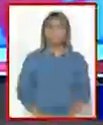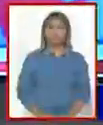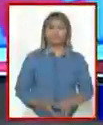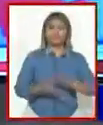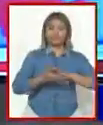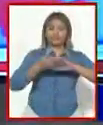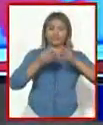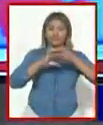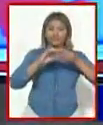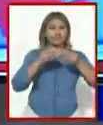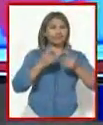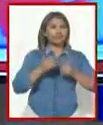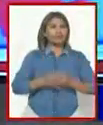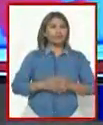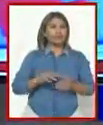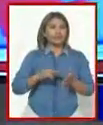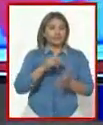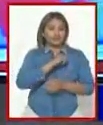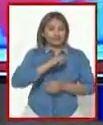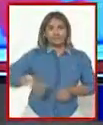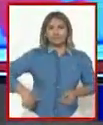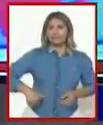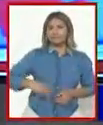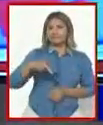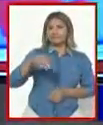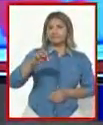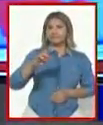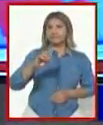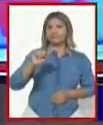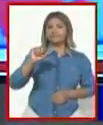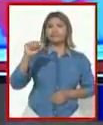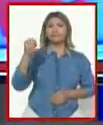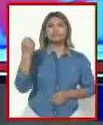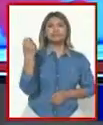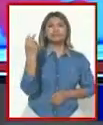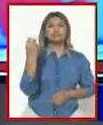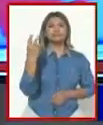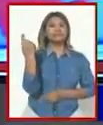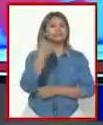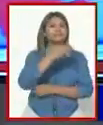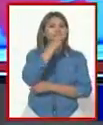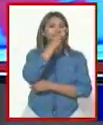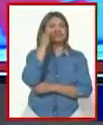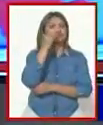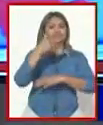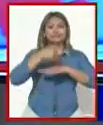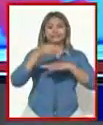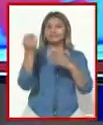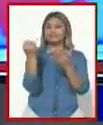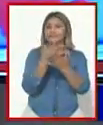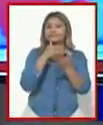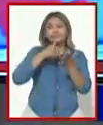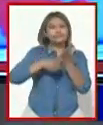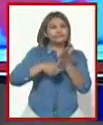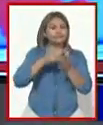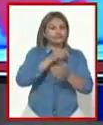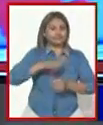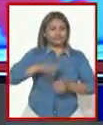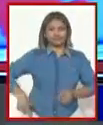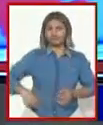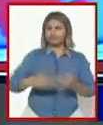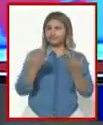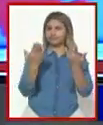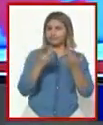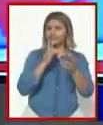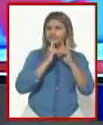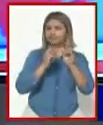En relación a estas imágenes, les contamos que el alcalde de Porongo está en su 12º día de huelga. Ha enviado una nueva carta a la alcaldía y esta vez espera